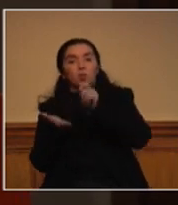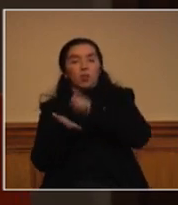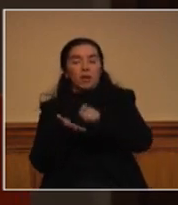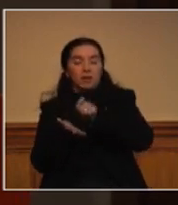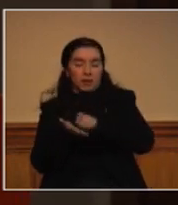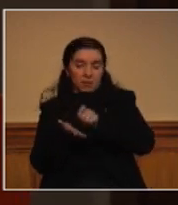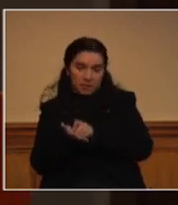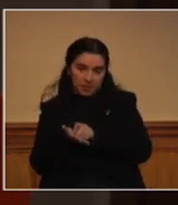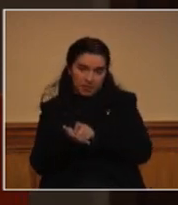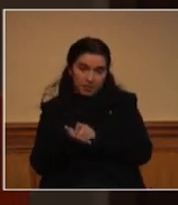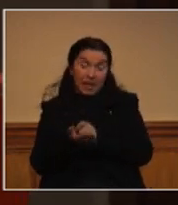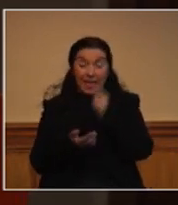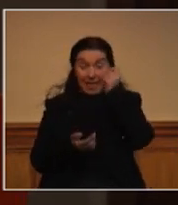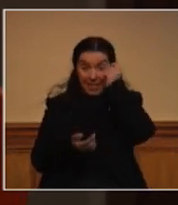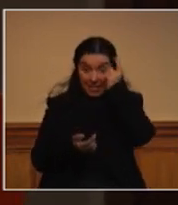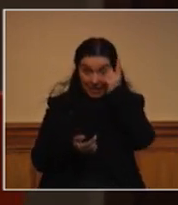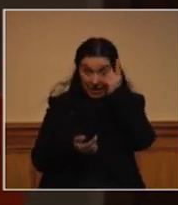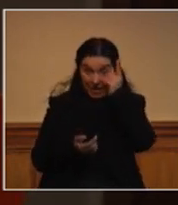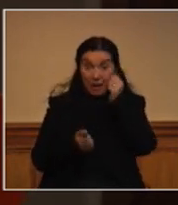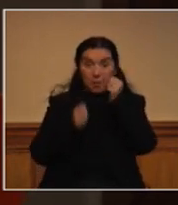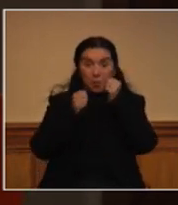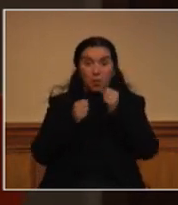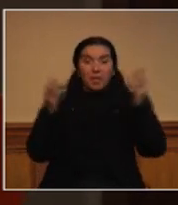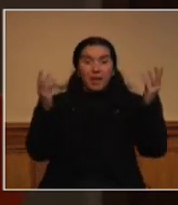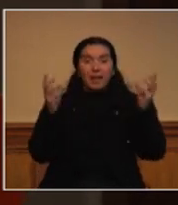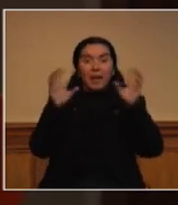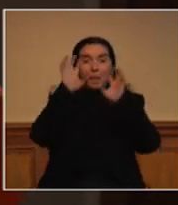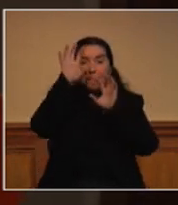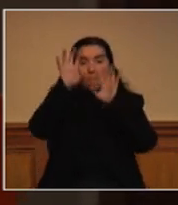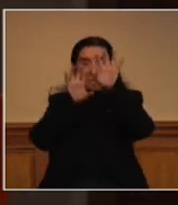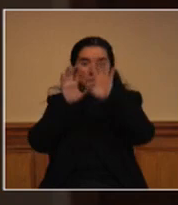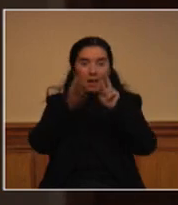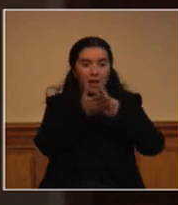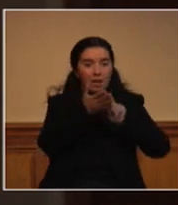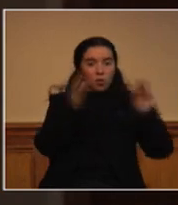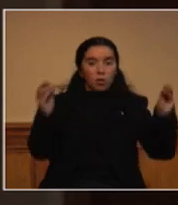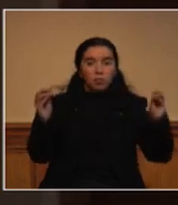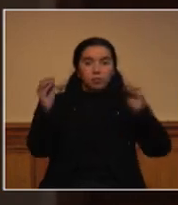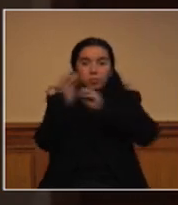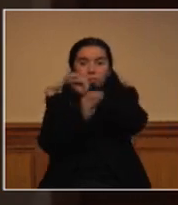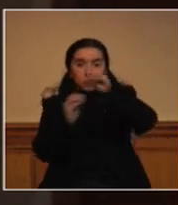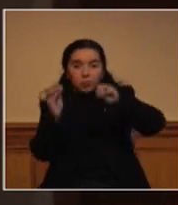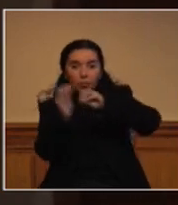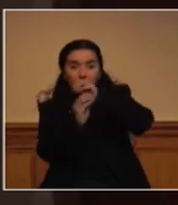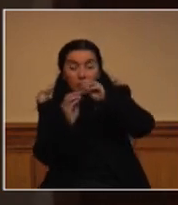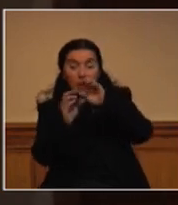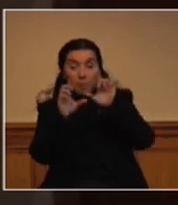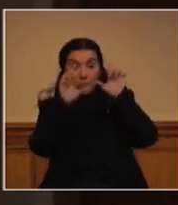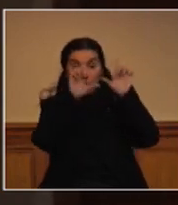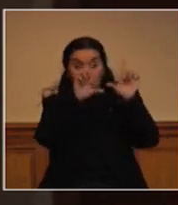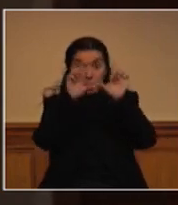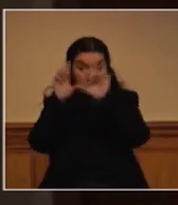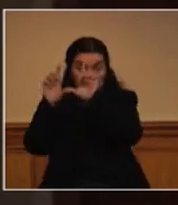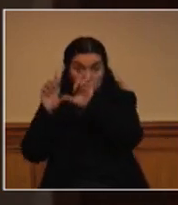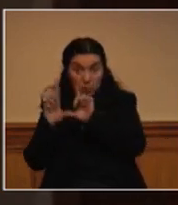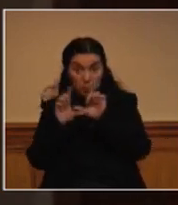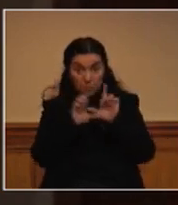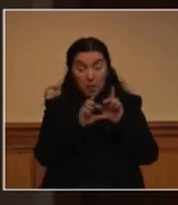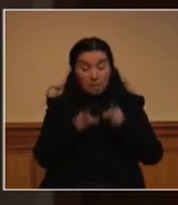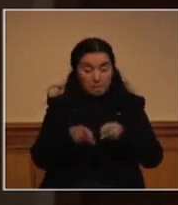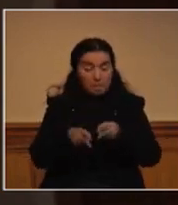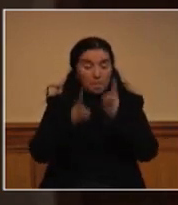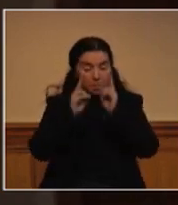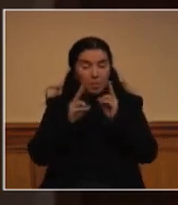Entonces, lo ideal sería poder combinar las dos cosas, porque la pictografía nos permite una comunicación